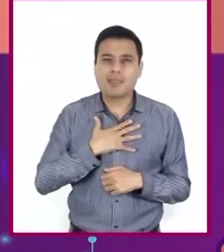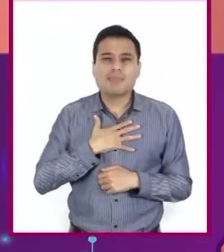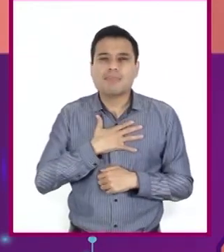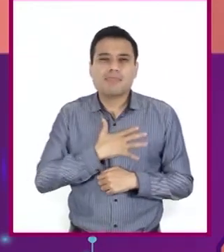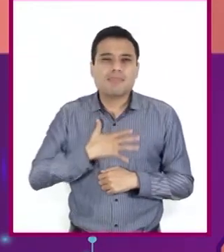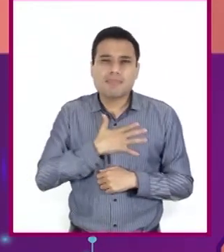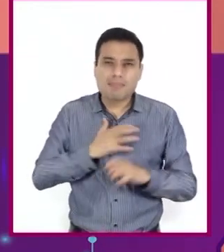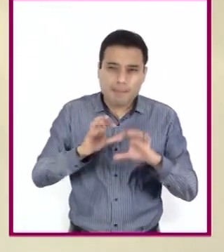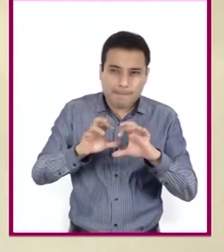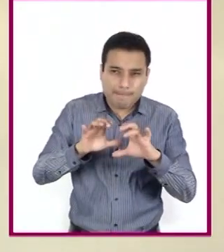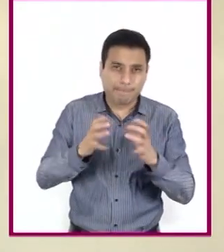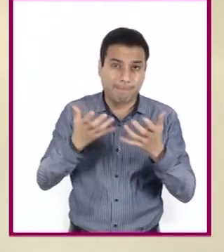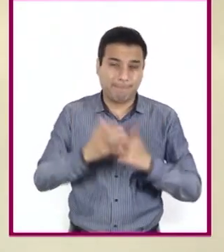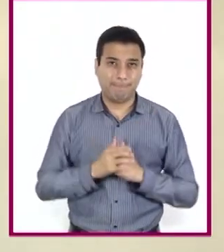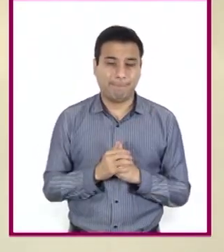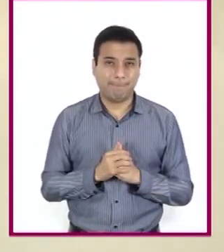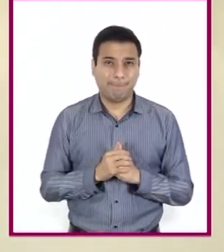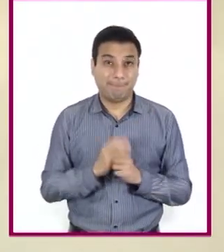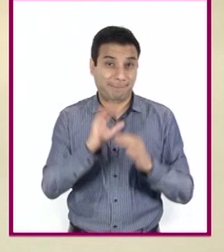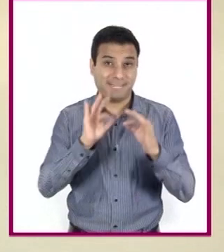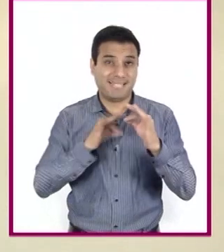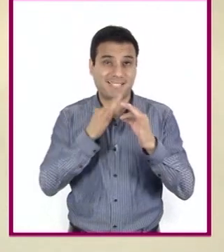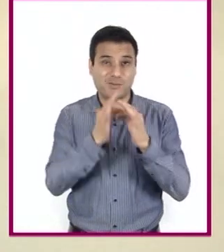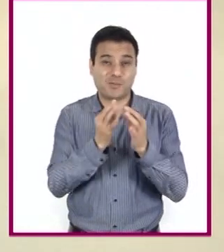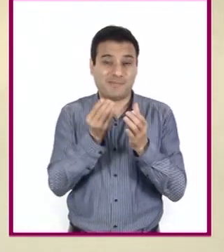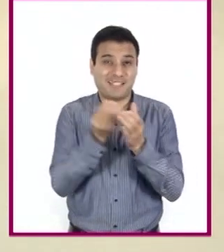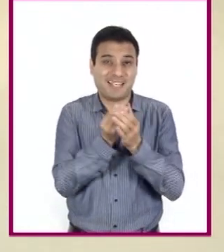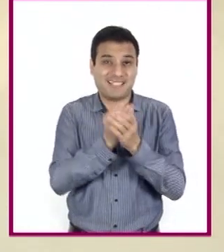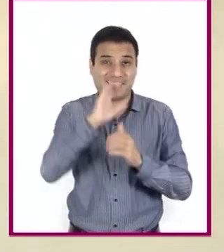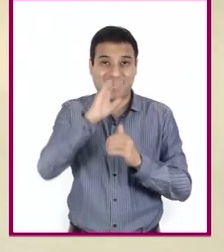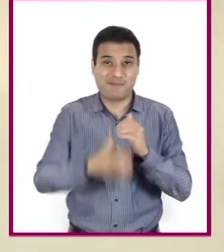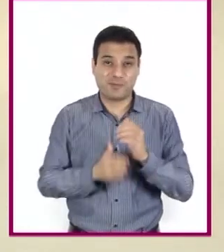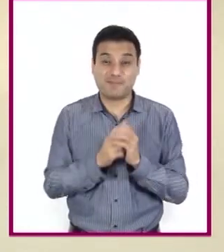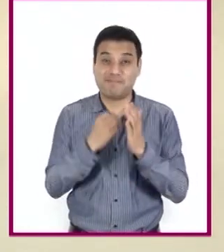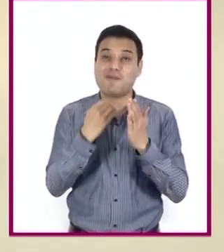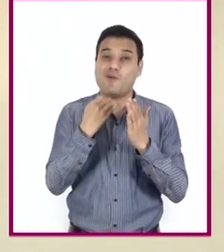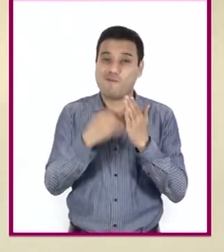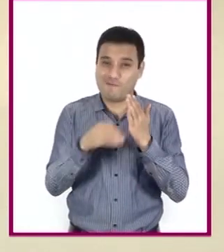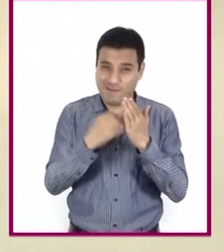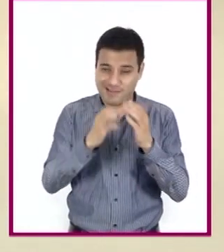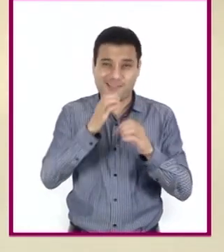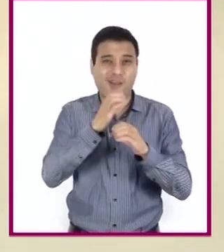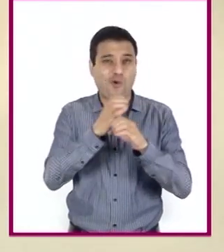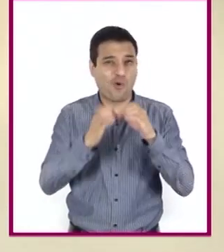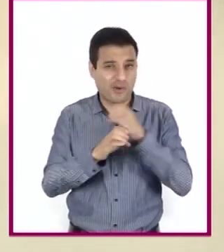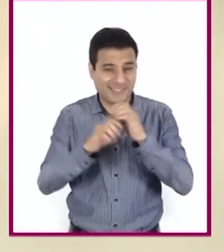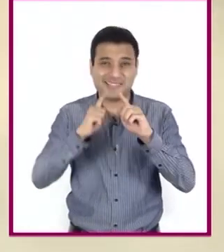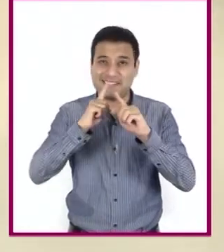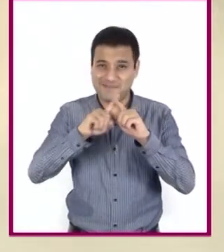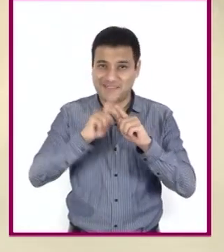les proponen. Listo, terminamos, pero aún nos queda mucho por explorar y